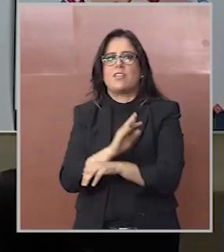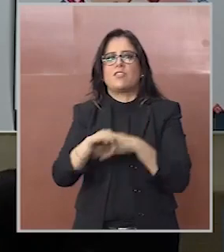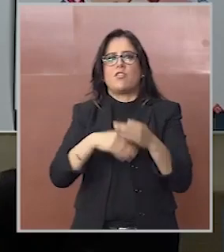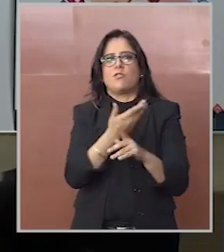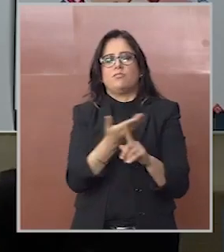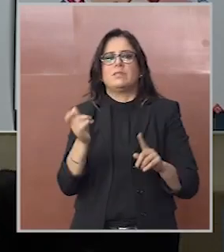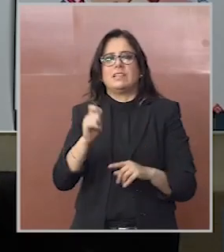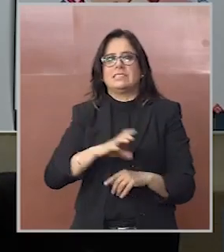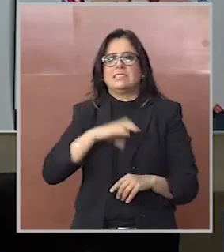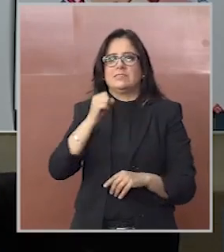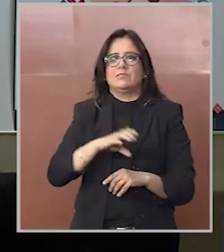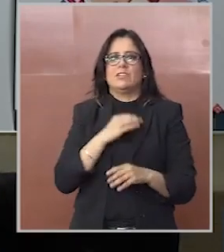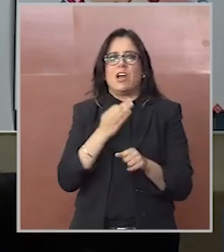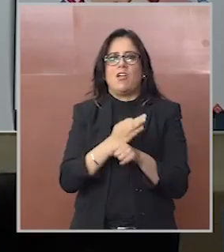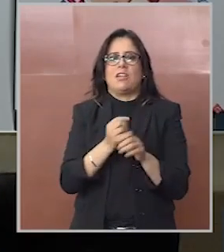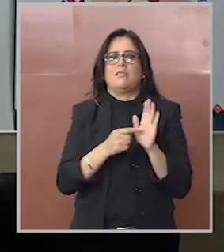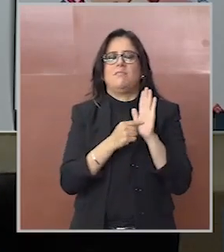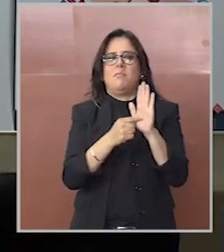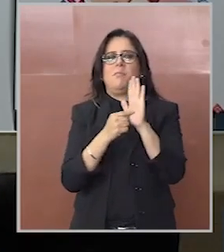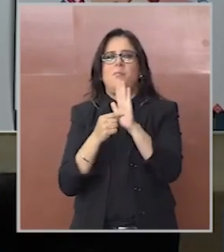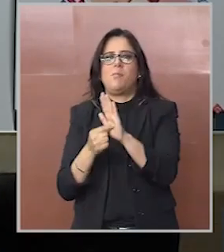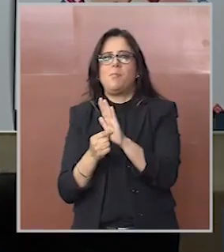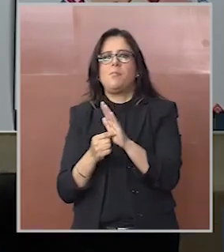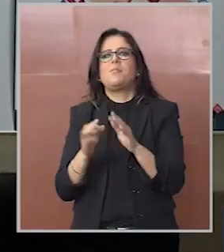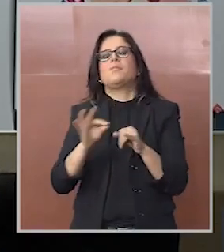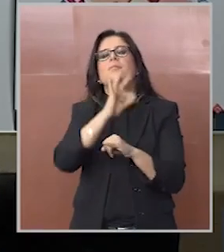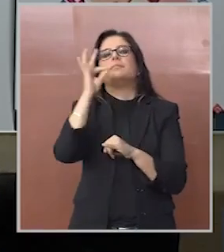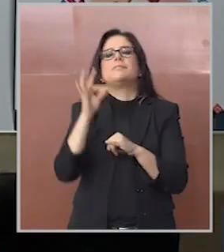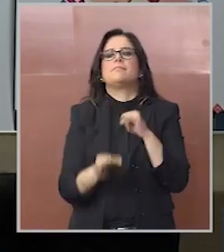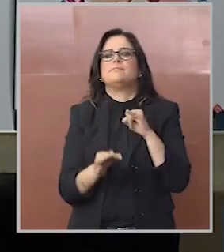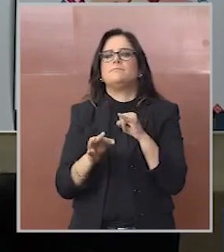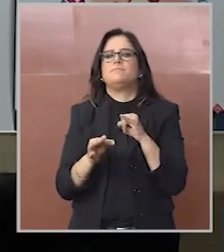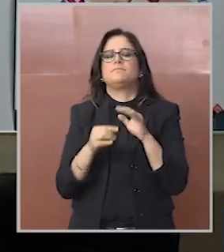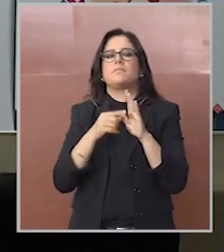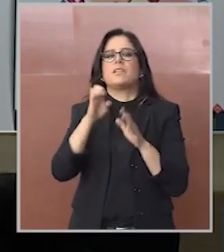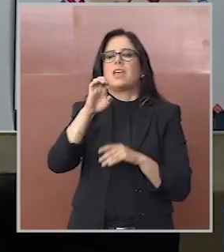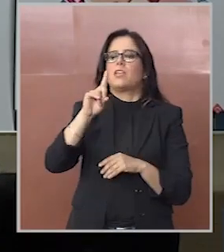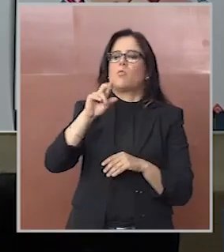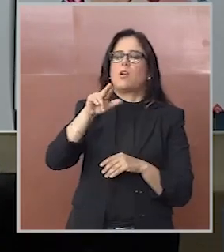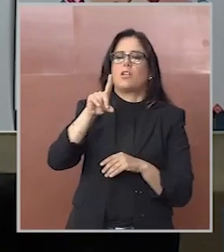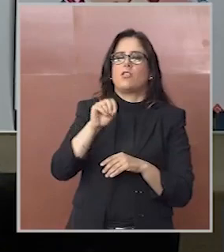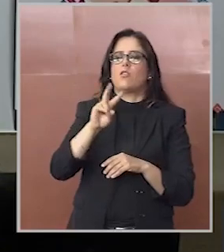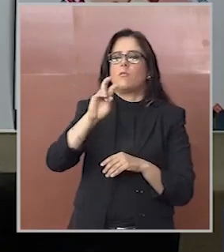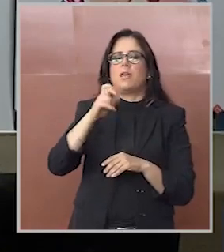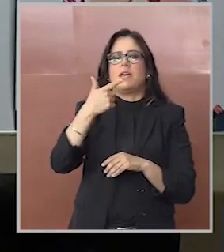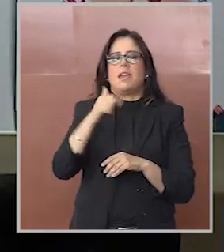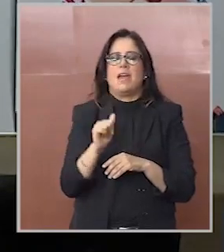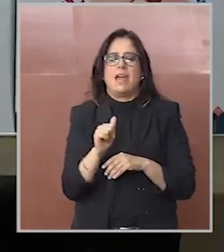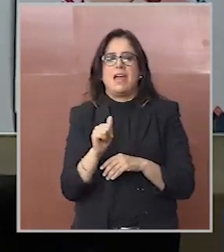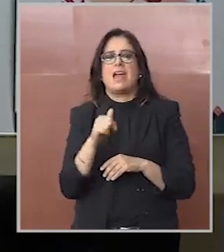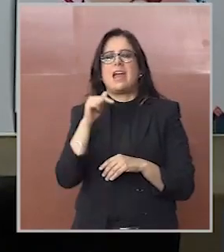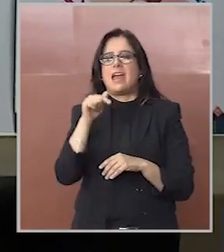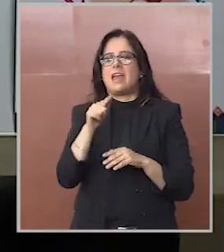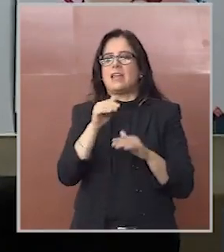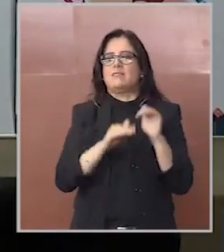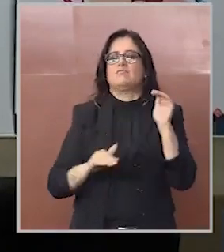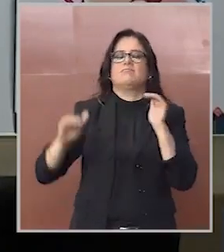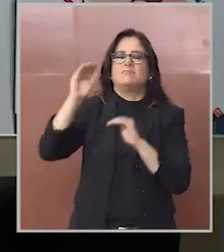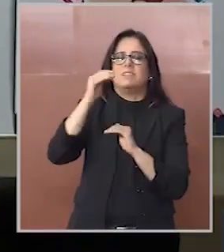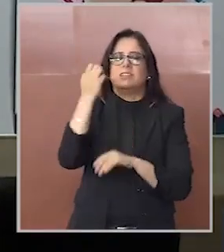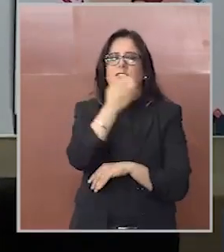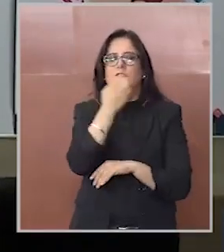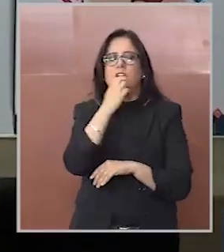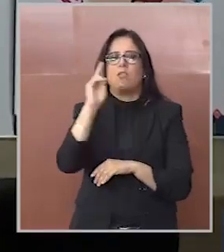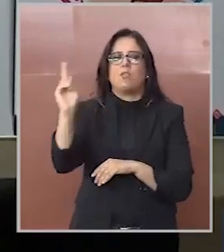coordinadoras de todo este esfuerzo que estamos por presentar y finalmente también a Eduardo Ernesto Vega luna decano de la